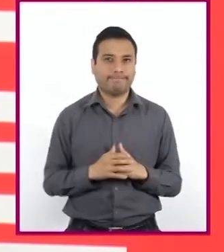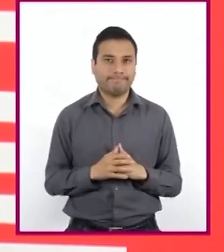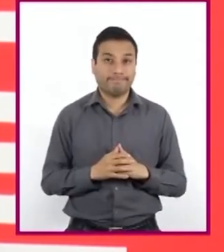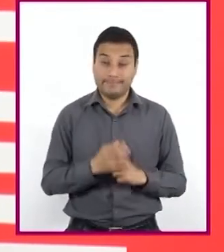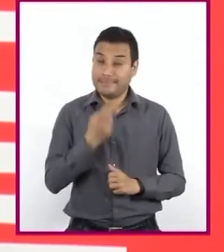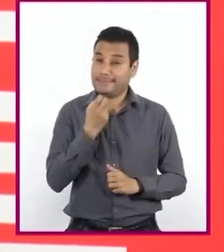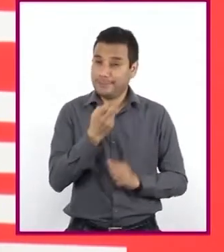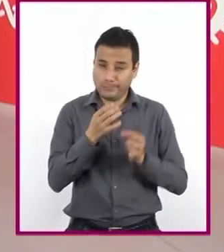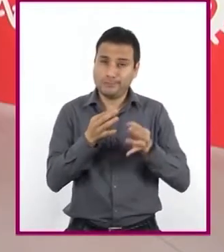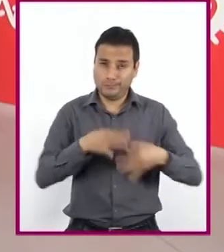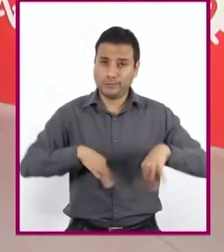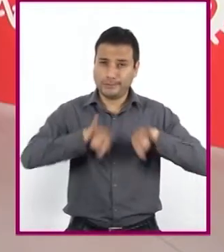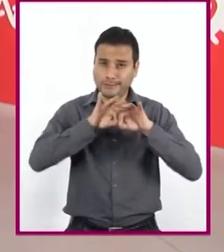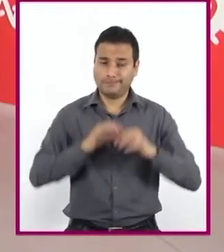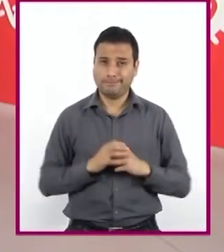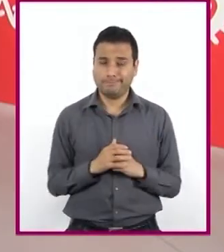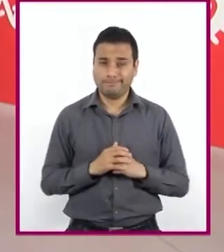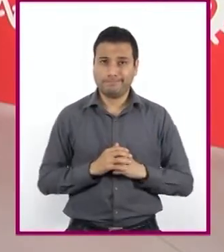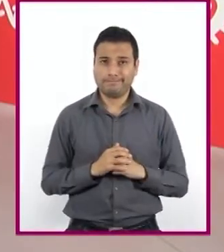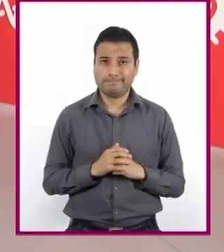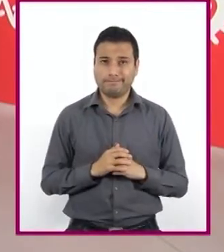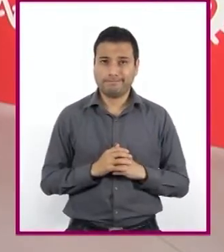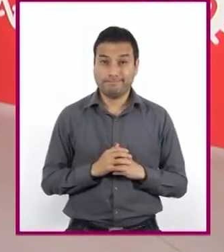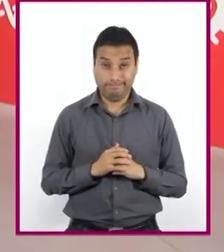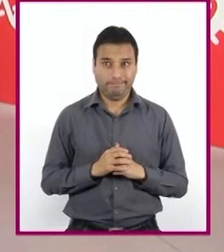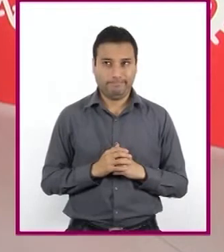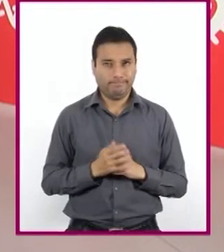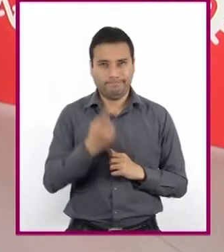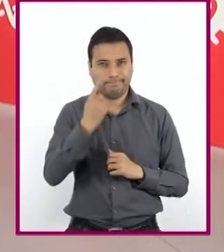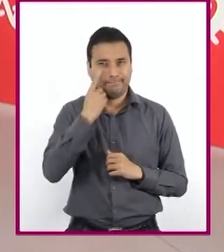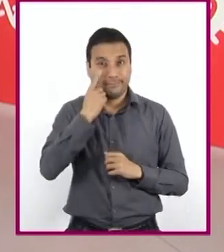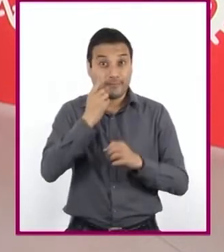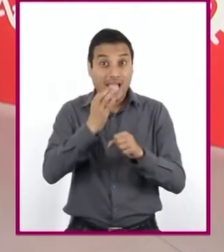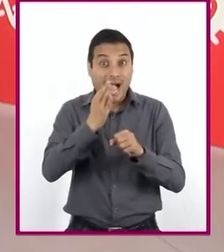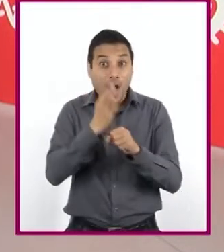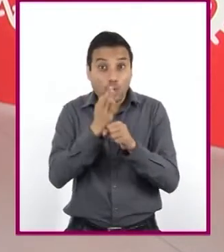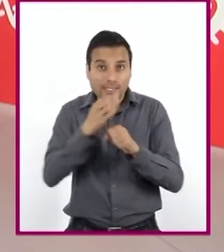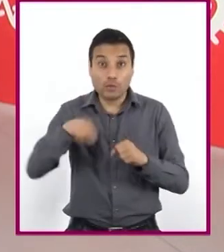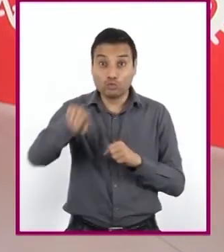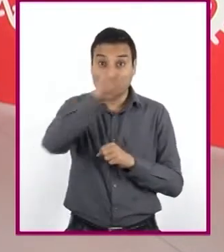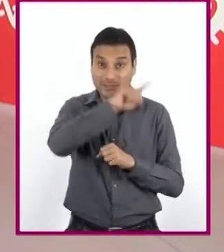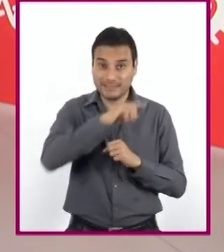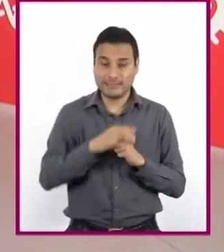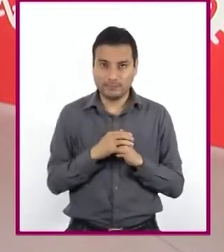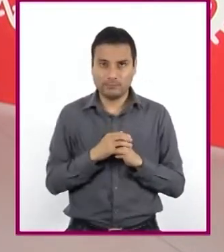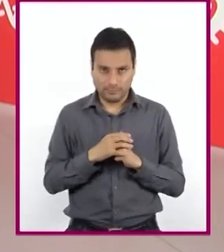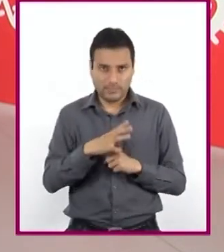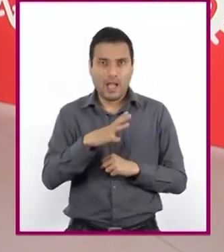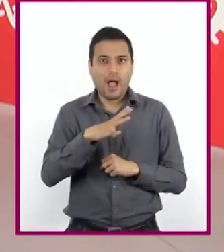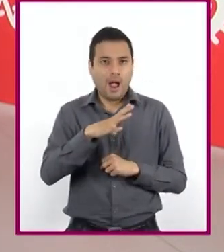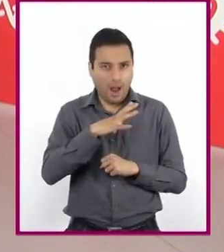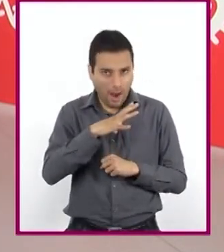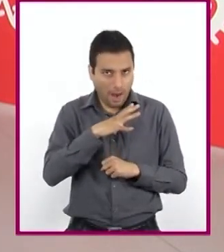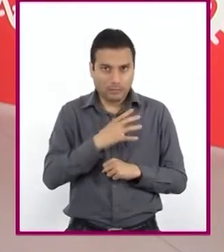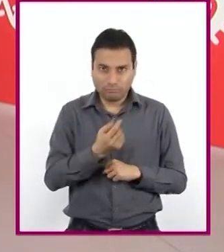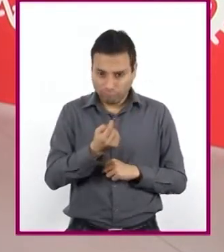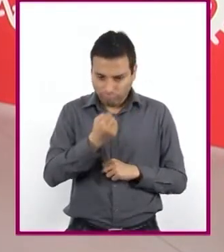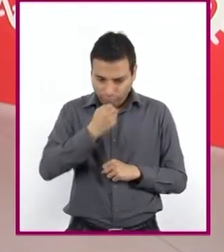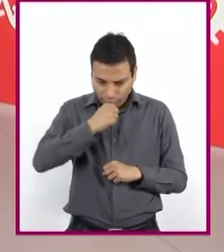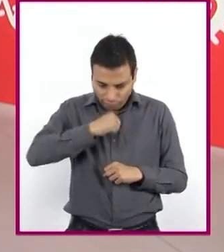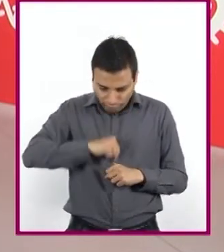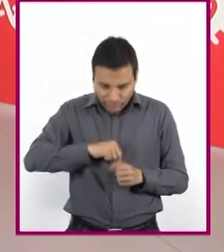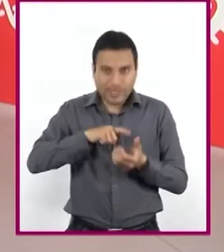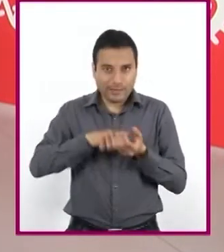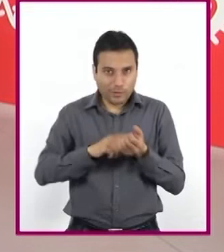muy importante. De hecho, en este momento ustedes están participando de manera activa en el ciclo